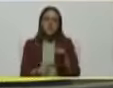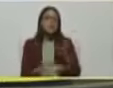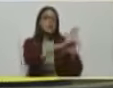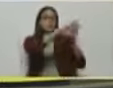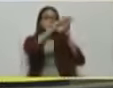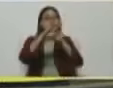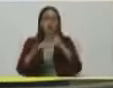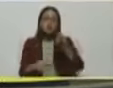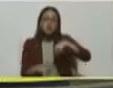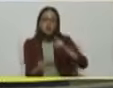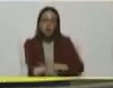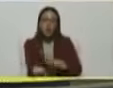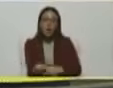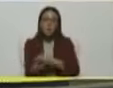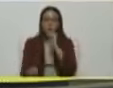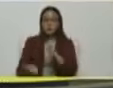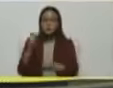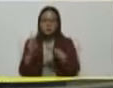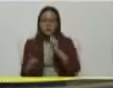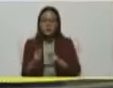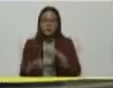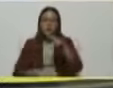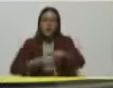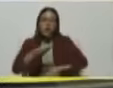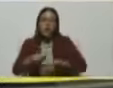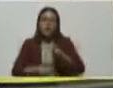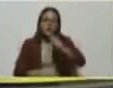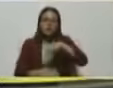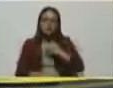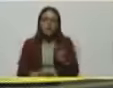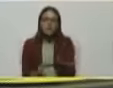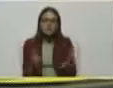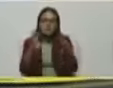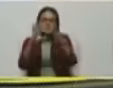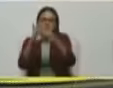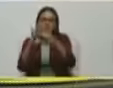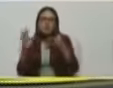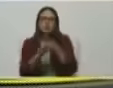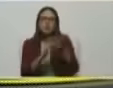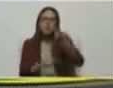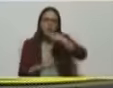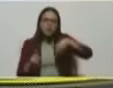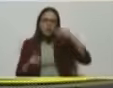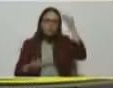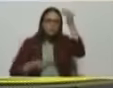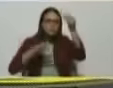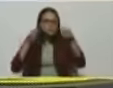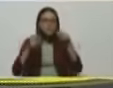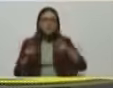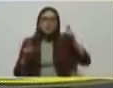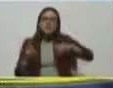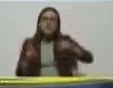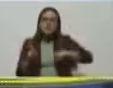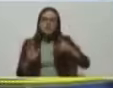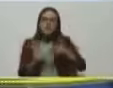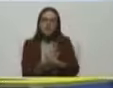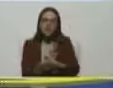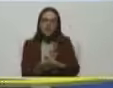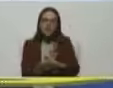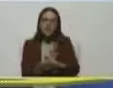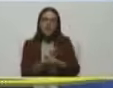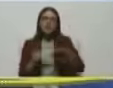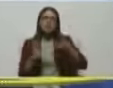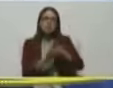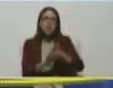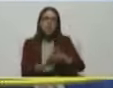hermanos de Trinidad y Tobago y Venezuela para poder unificar los criterios necesarios, lo que son los